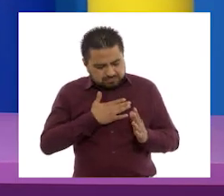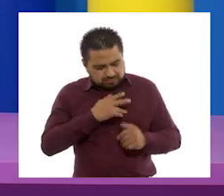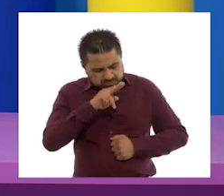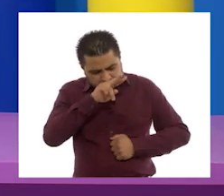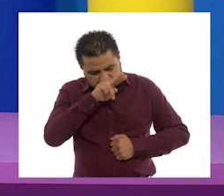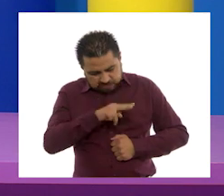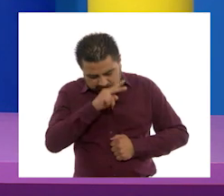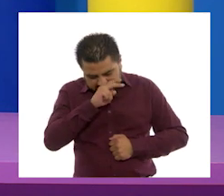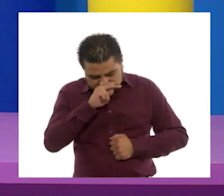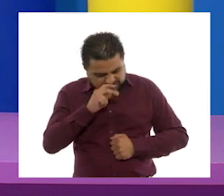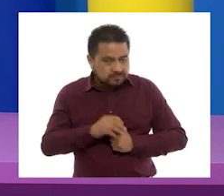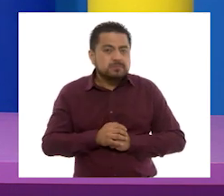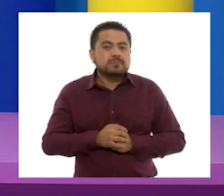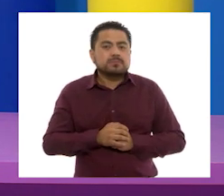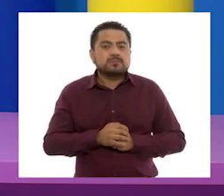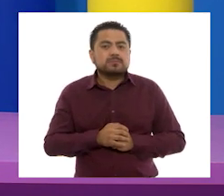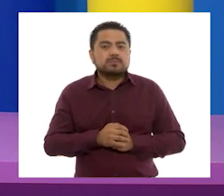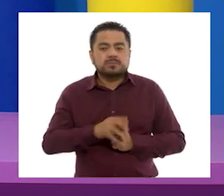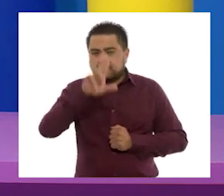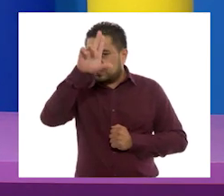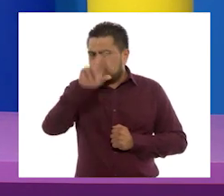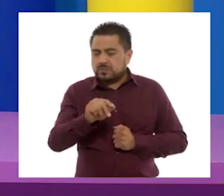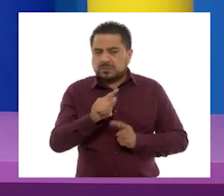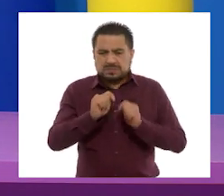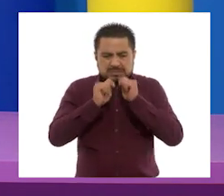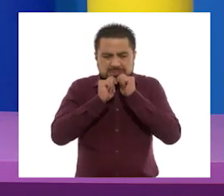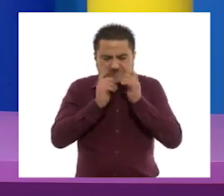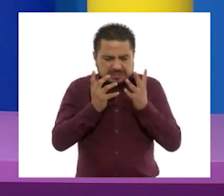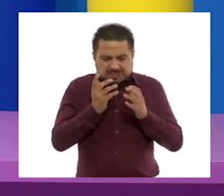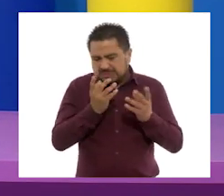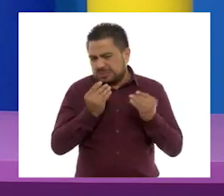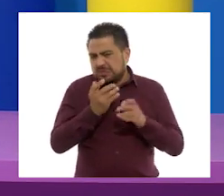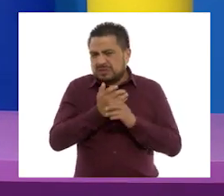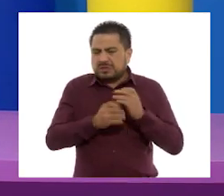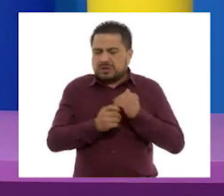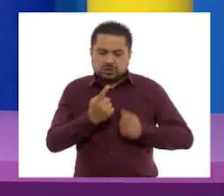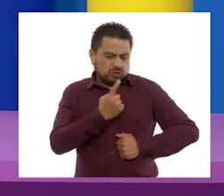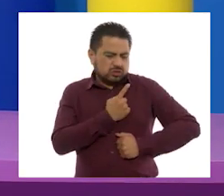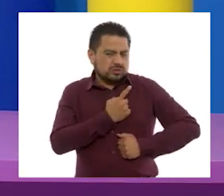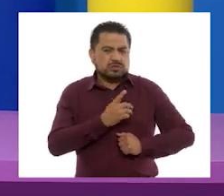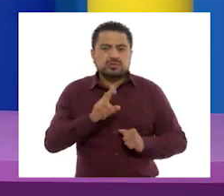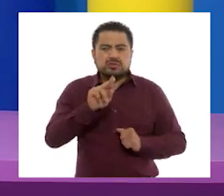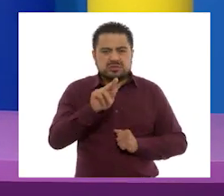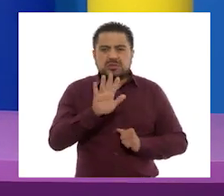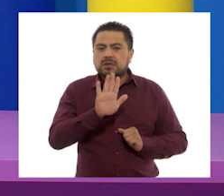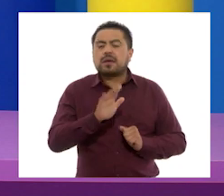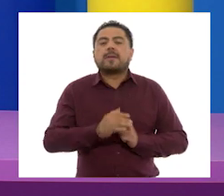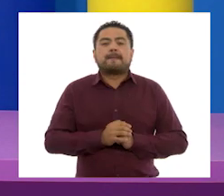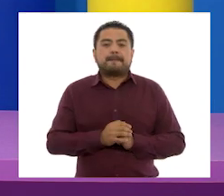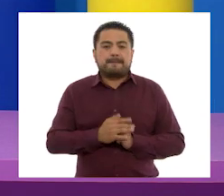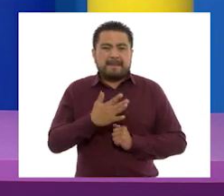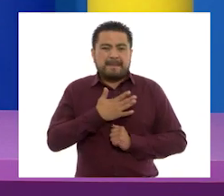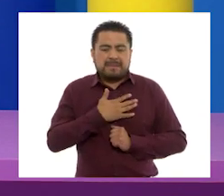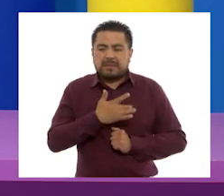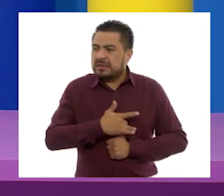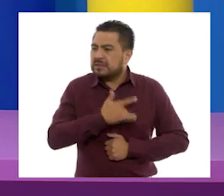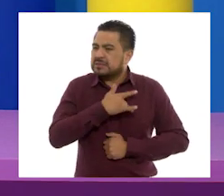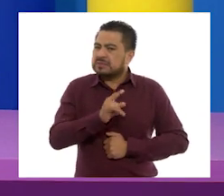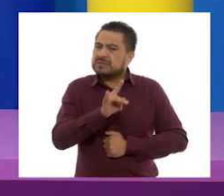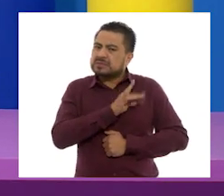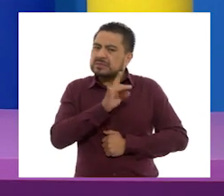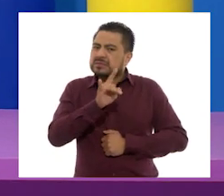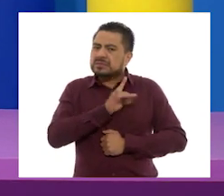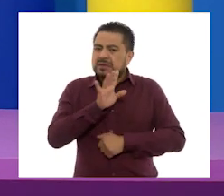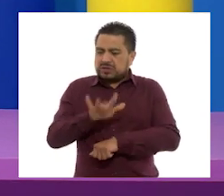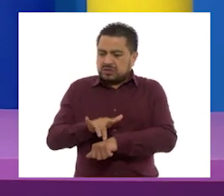verdad... No es que me importara tanto estar solito, sino que me dio mucho miedo